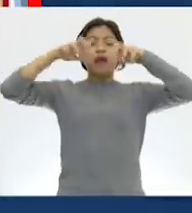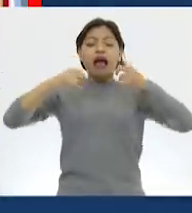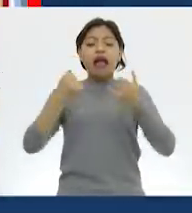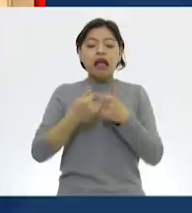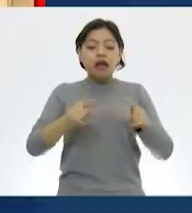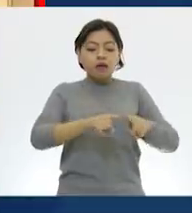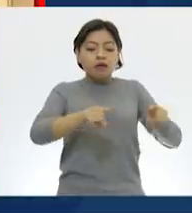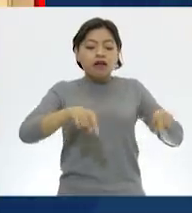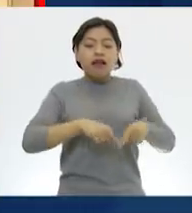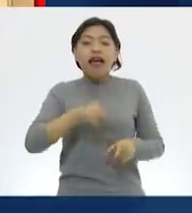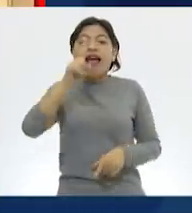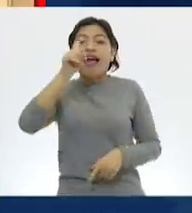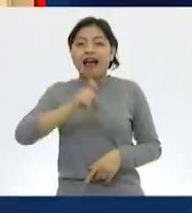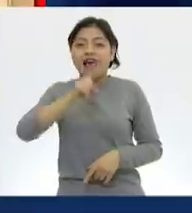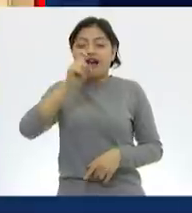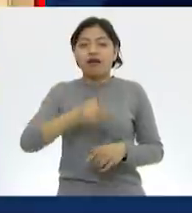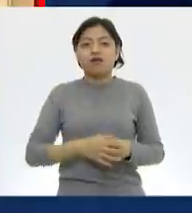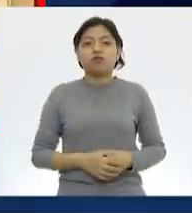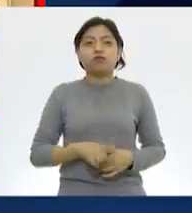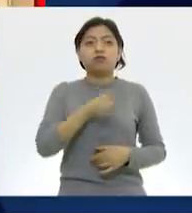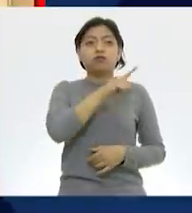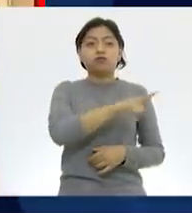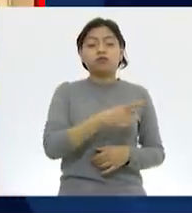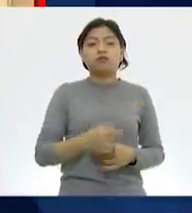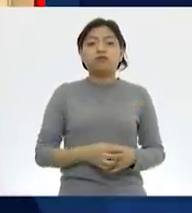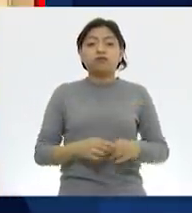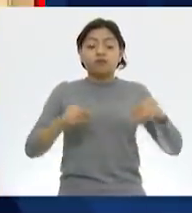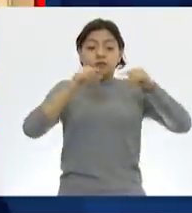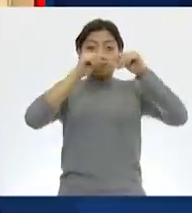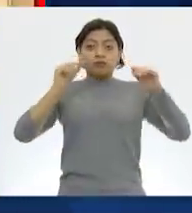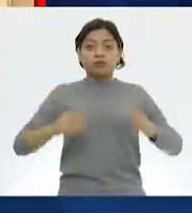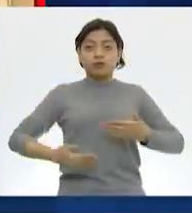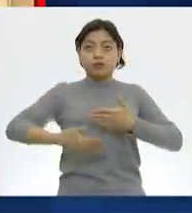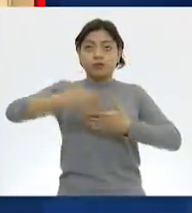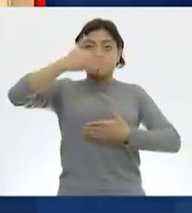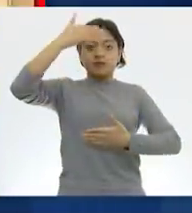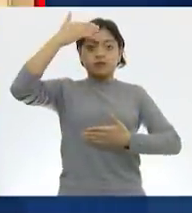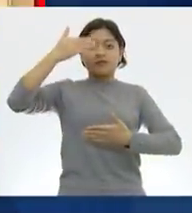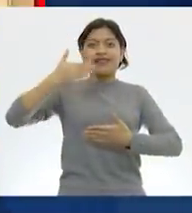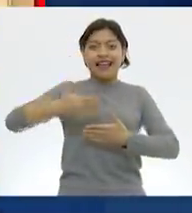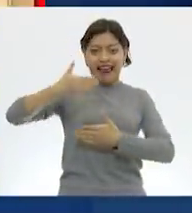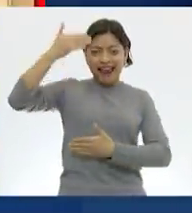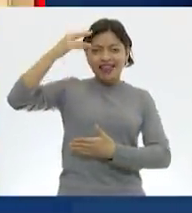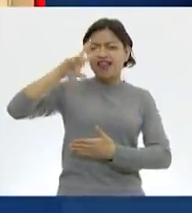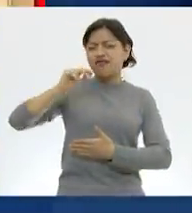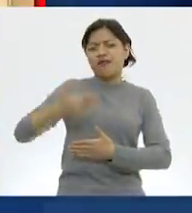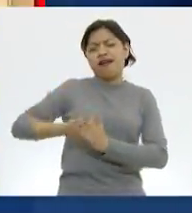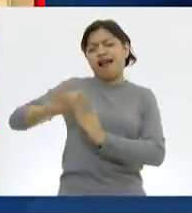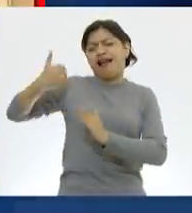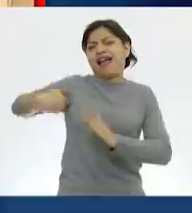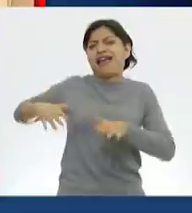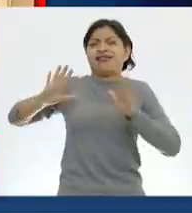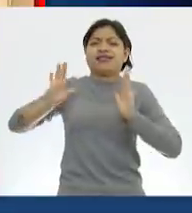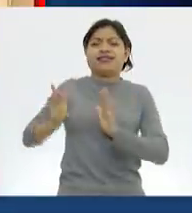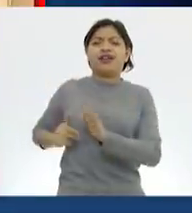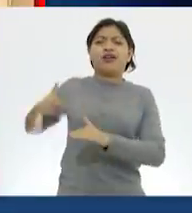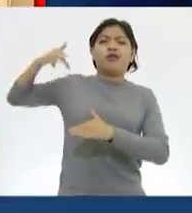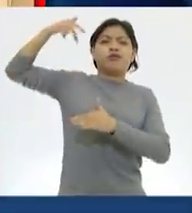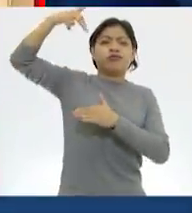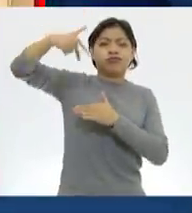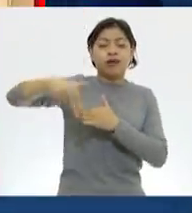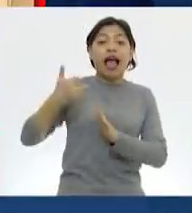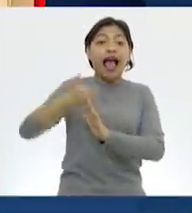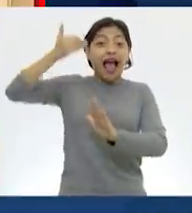charcos. La barda de la escuela no era muy alta. Ya la habían saltado otras veces cuando la pelota de fútbol con